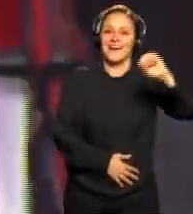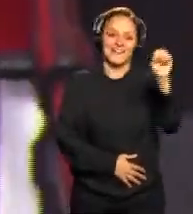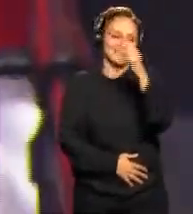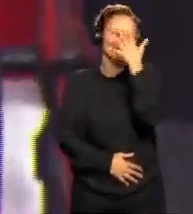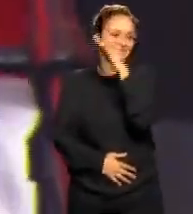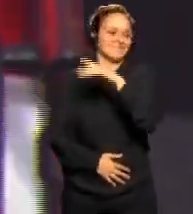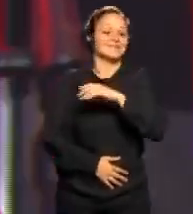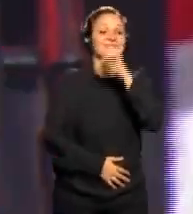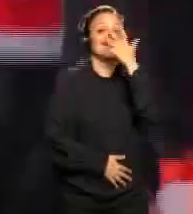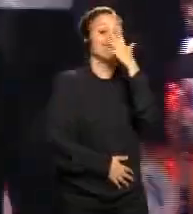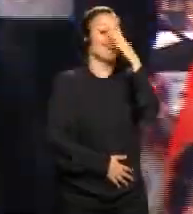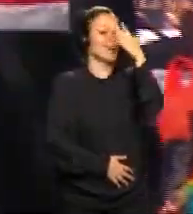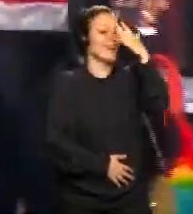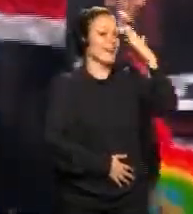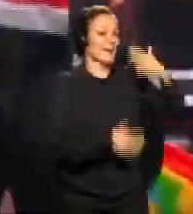carnaval,